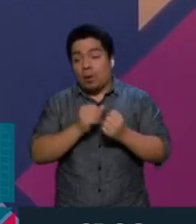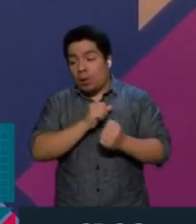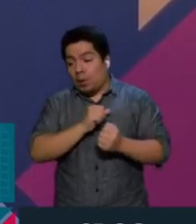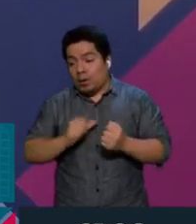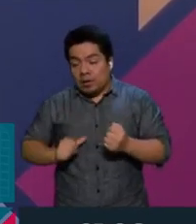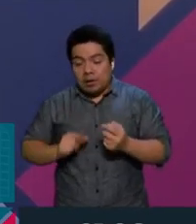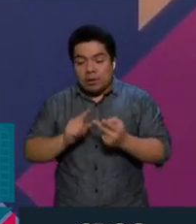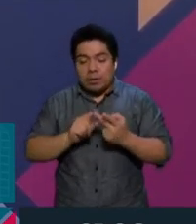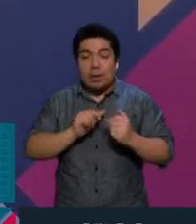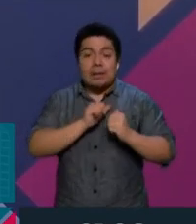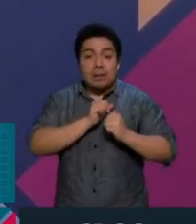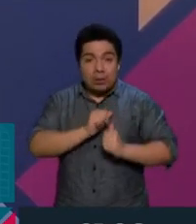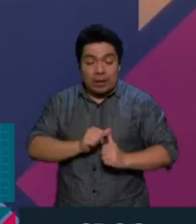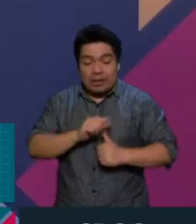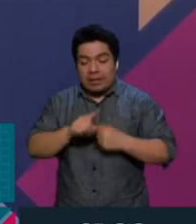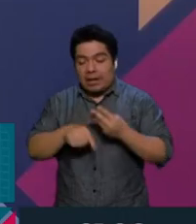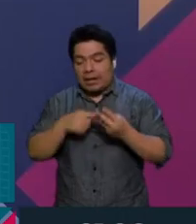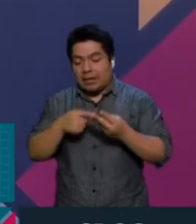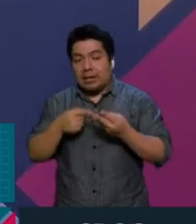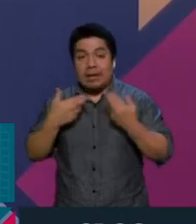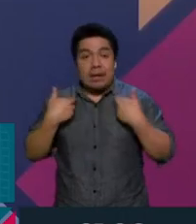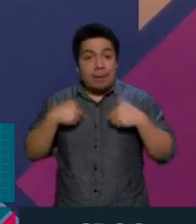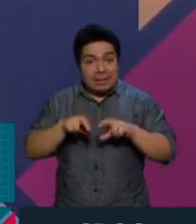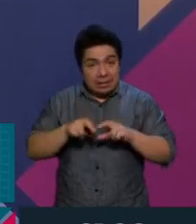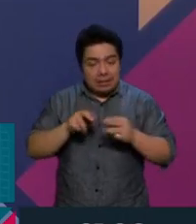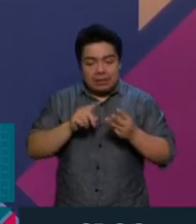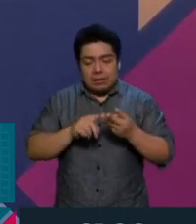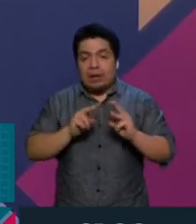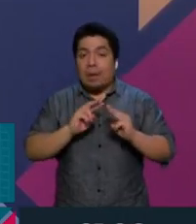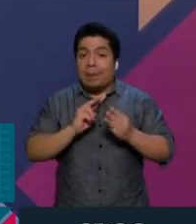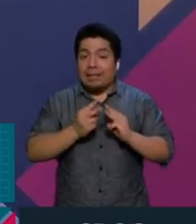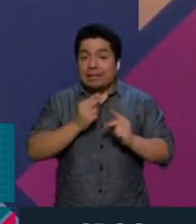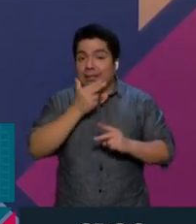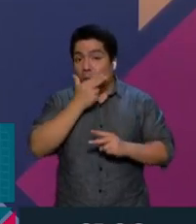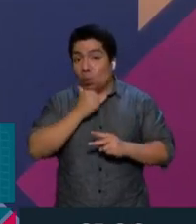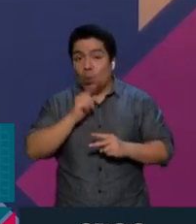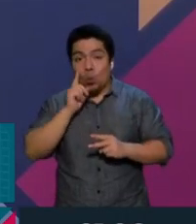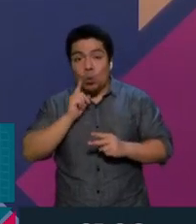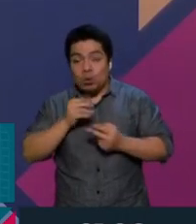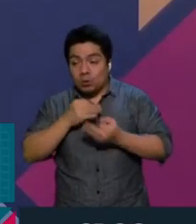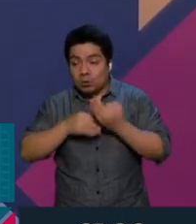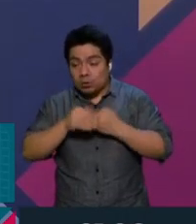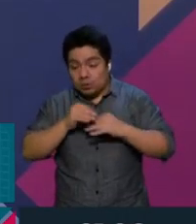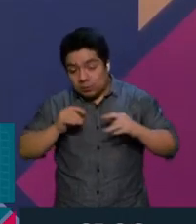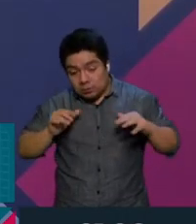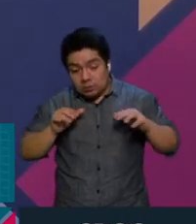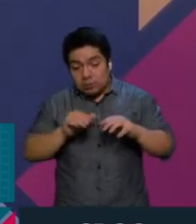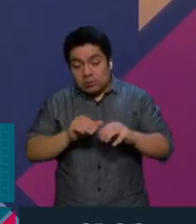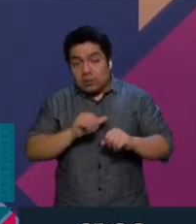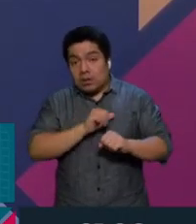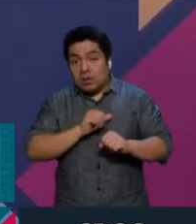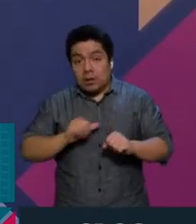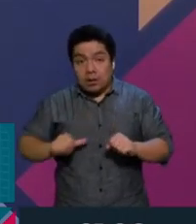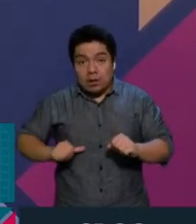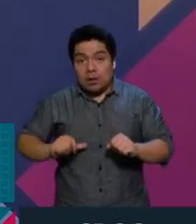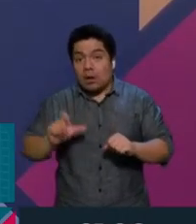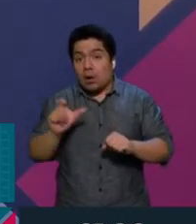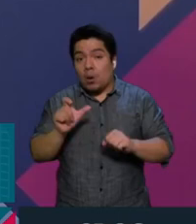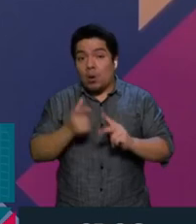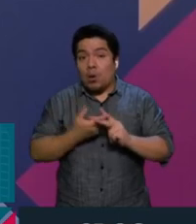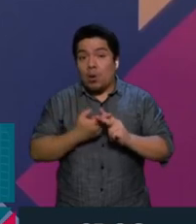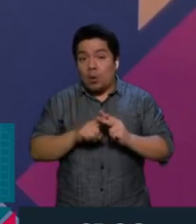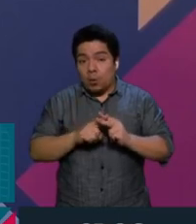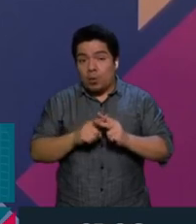autoridades de la alcaldía, representando a vecinas y vecinos, pues entonces la alcaldía, desde que inició